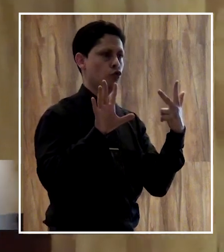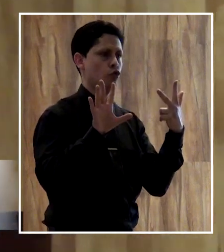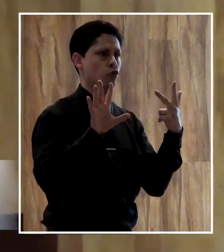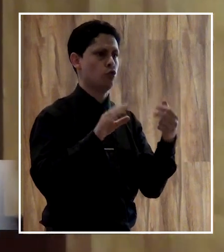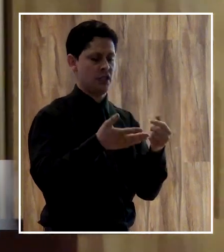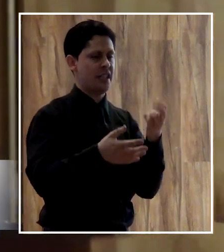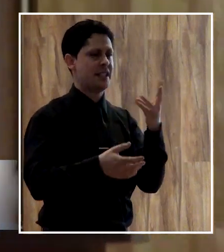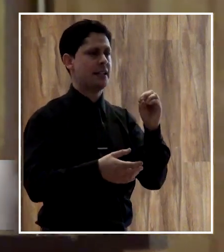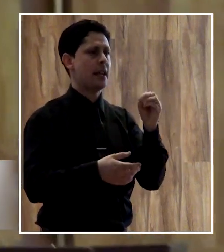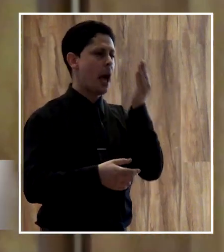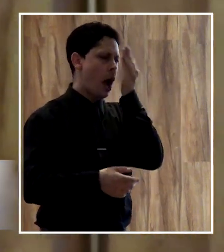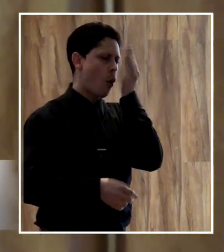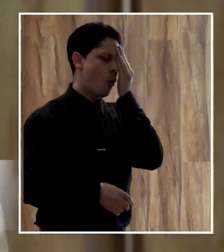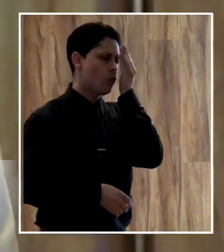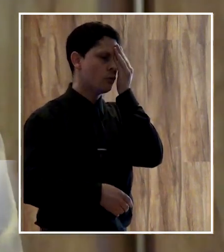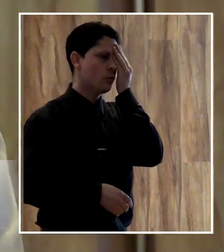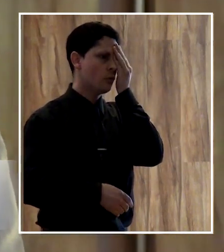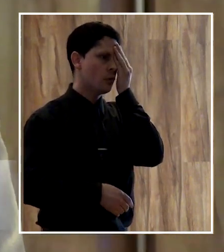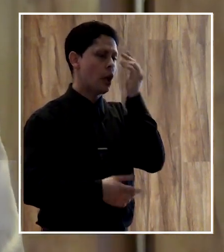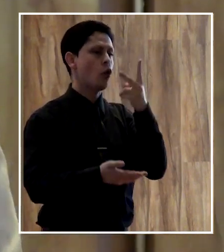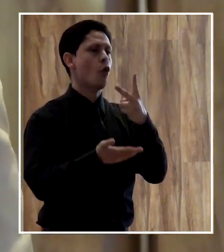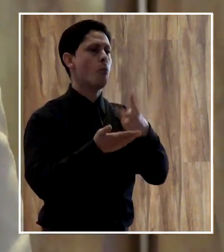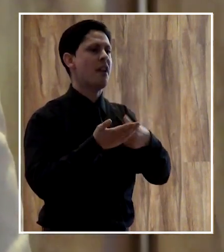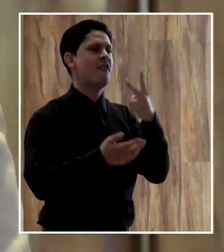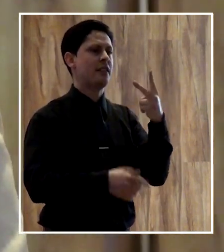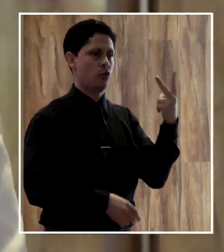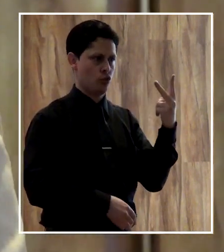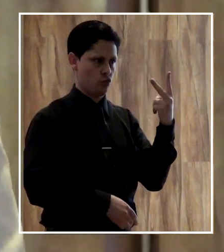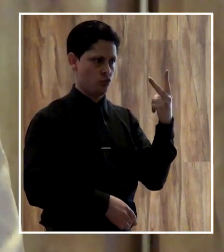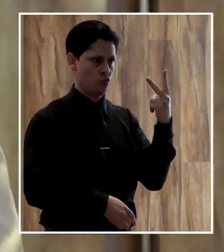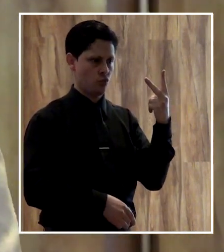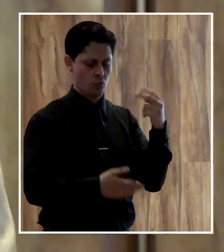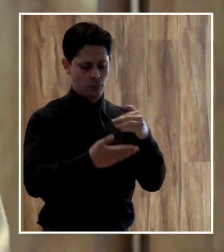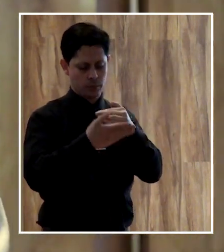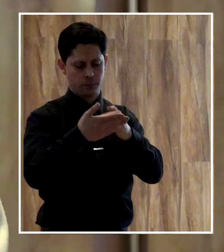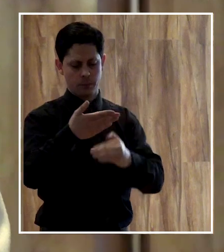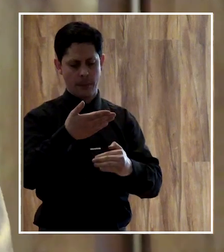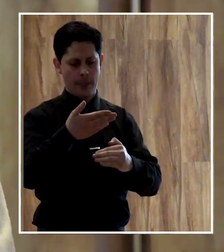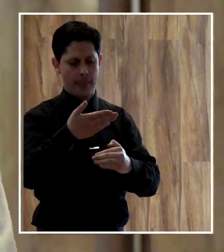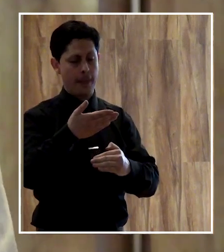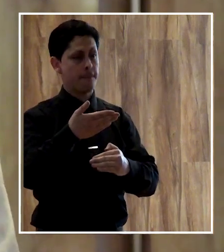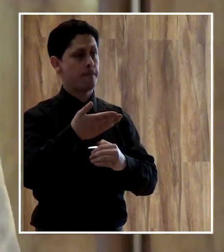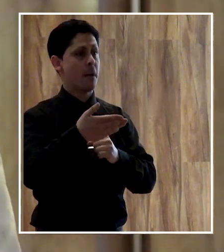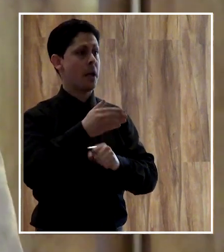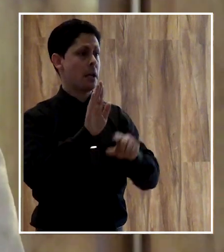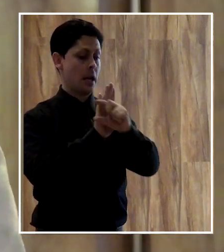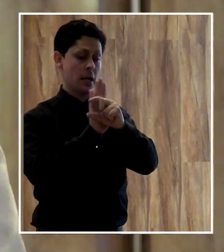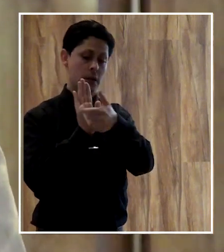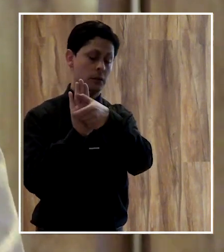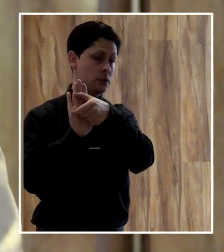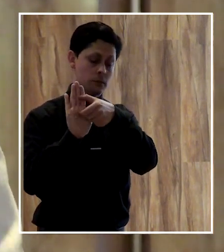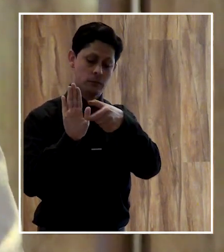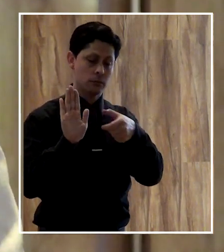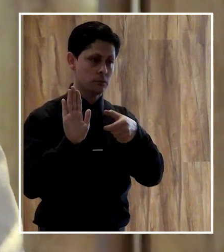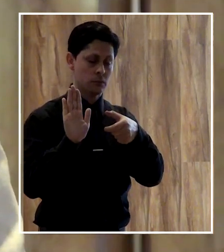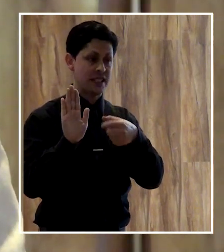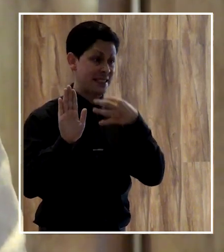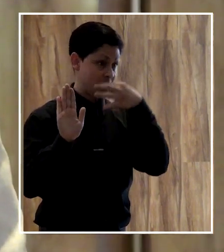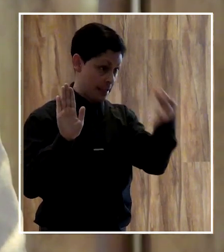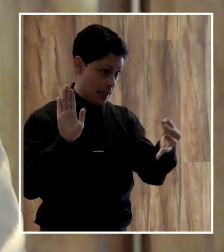00-1168 del 30 de agosto del 2022. En el resuelvo de la